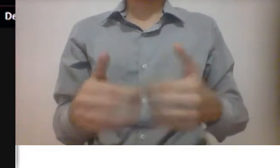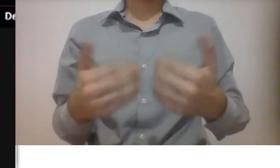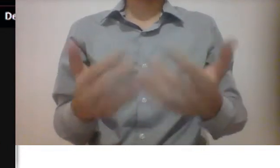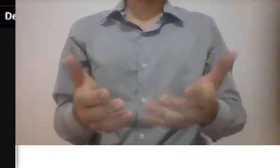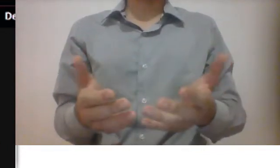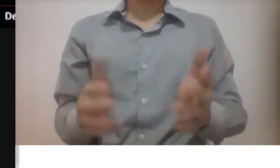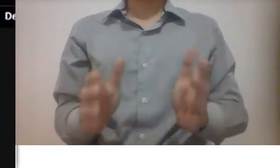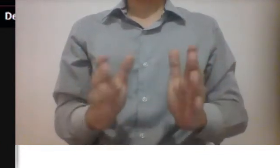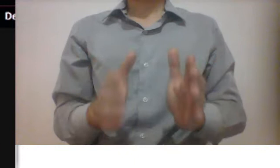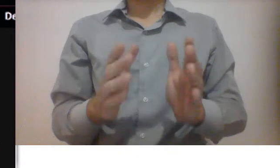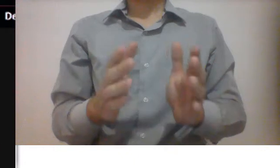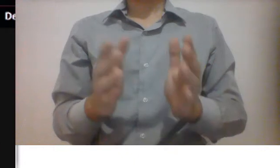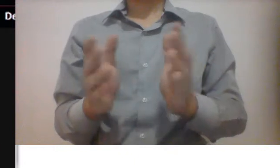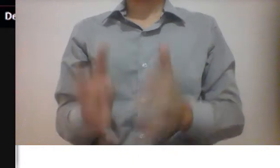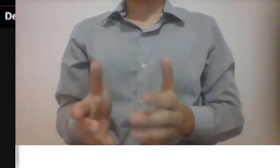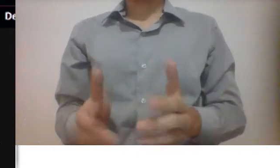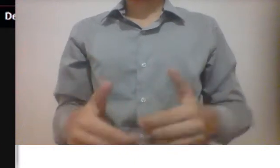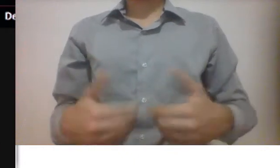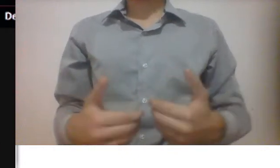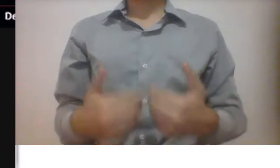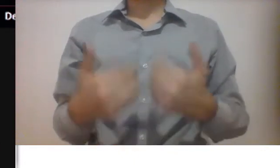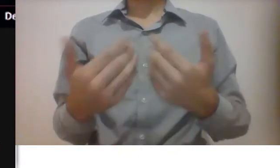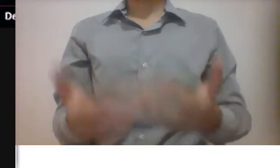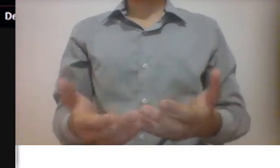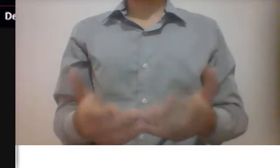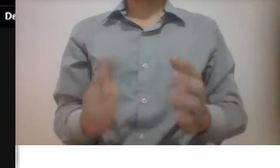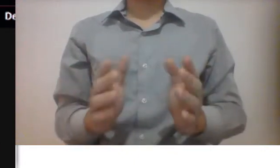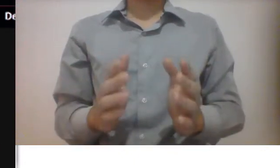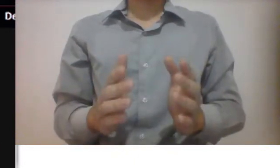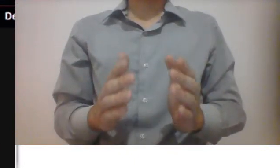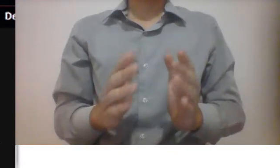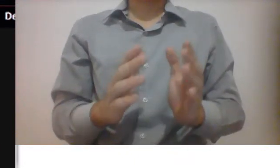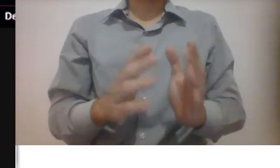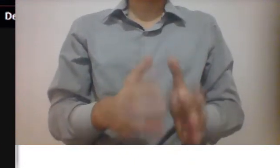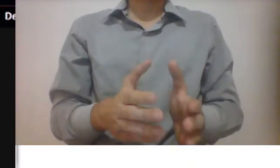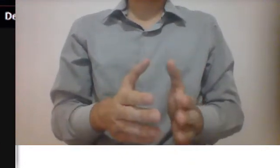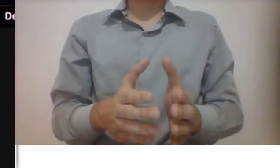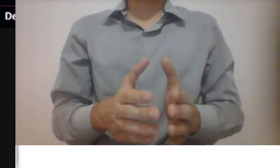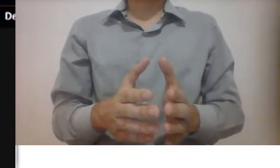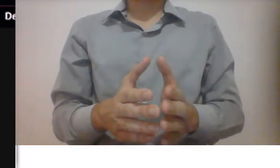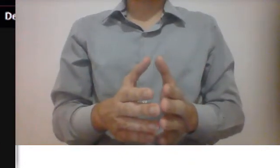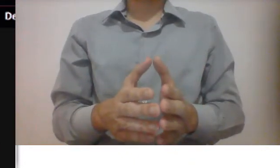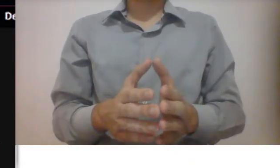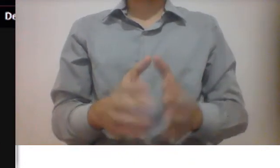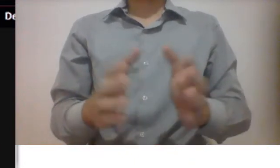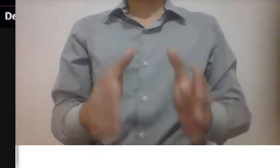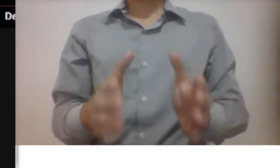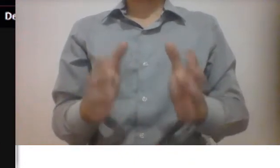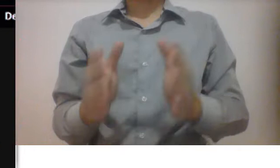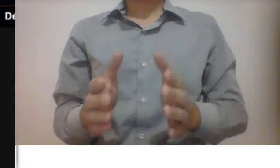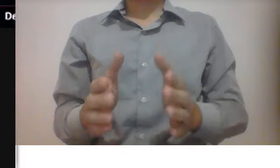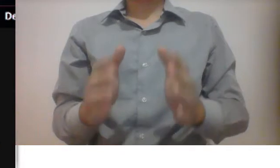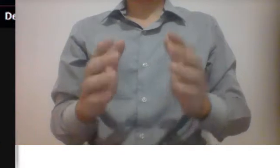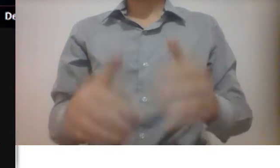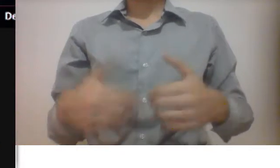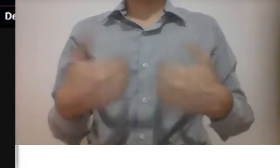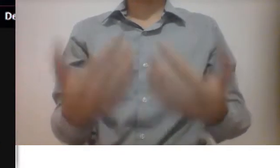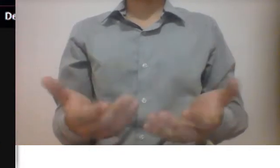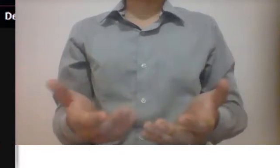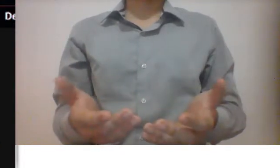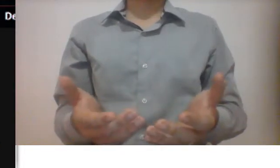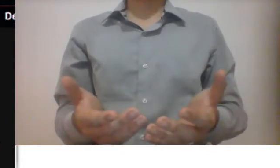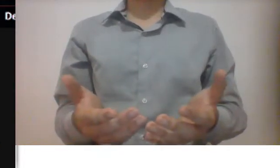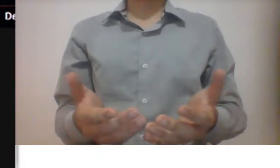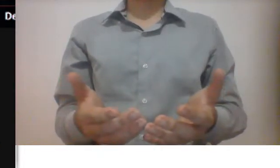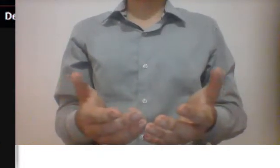otorgada o fue entregada por una facturera, misma facturera que al hacer las investigaciones correspondientes se percataron de que los datos